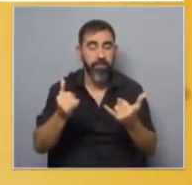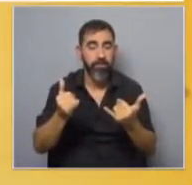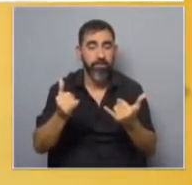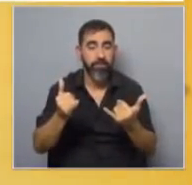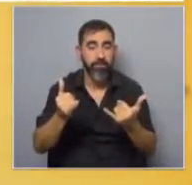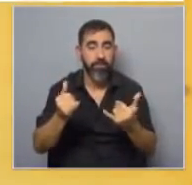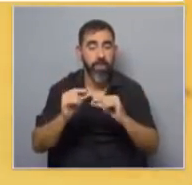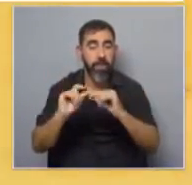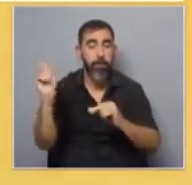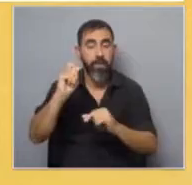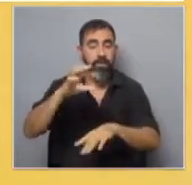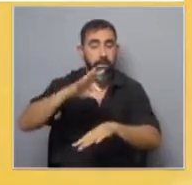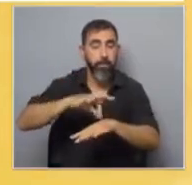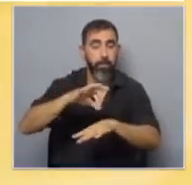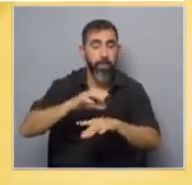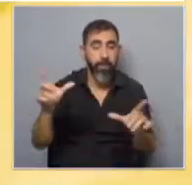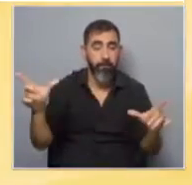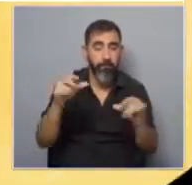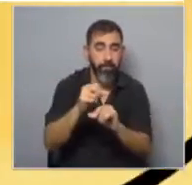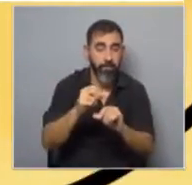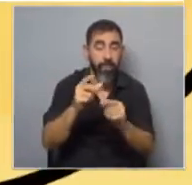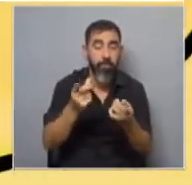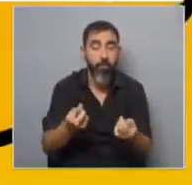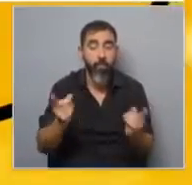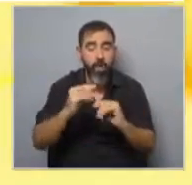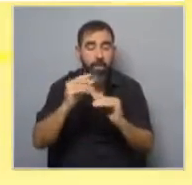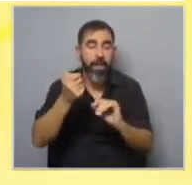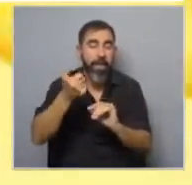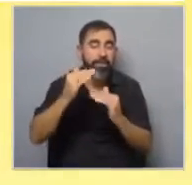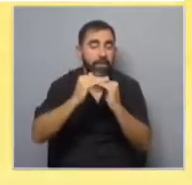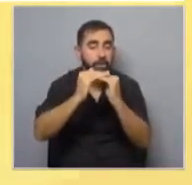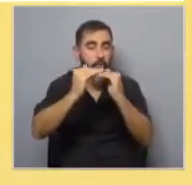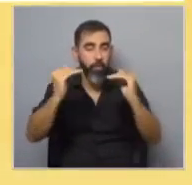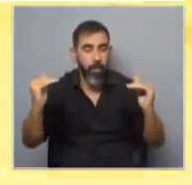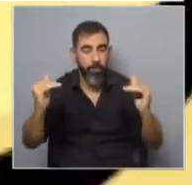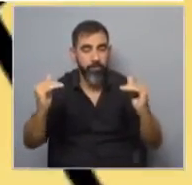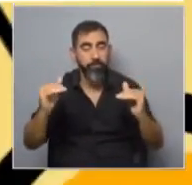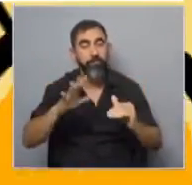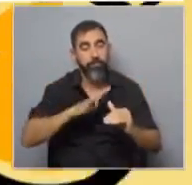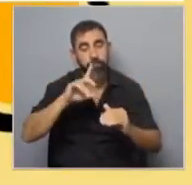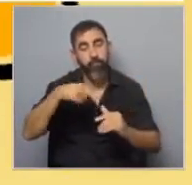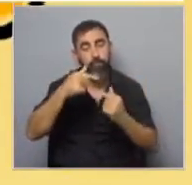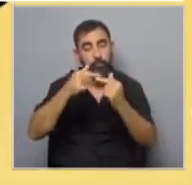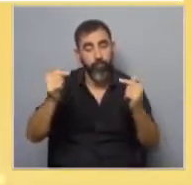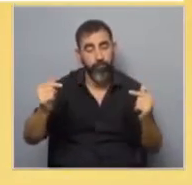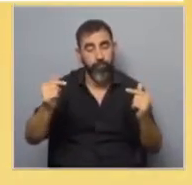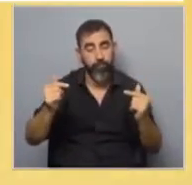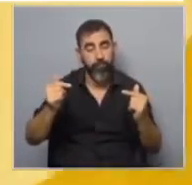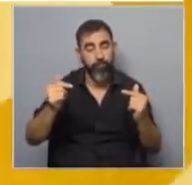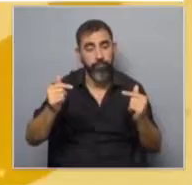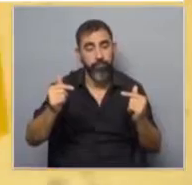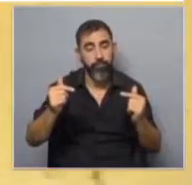se fue levantando la emergencia y hemos ido volviendo a cierta normalidad. Hay otro conjunto de